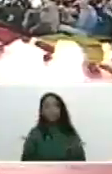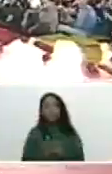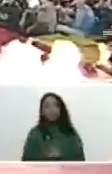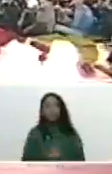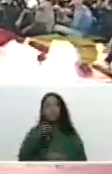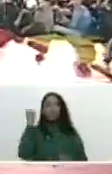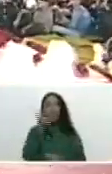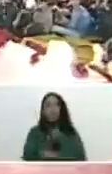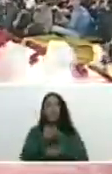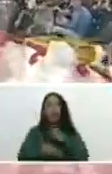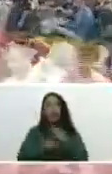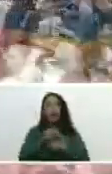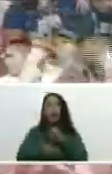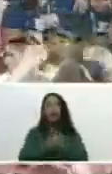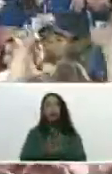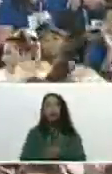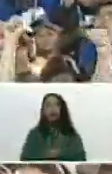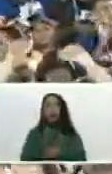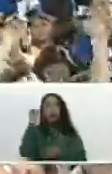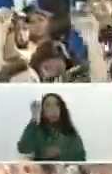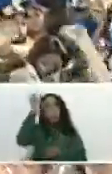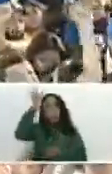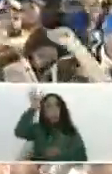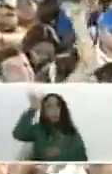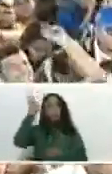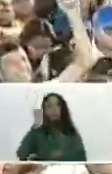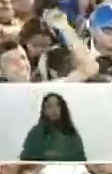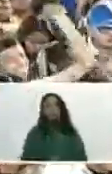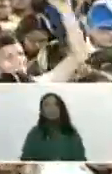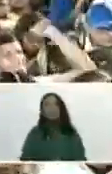debemos garantizarlo. Mervin Maldonado.